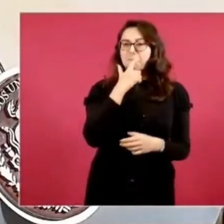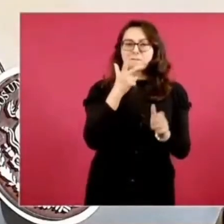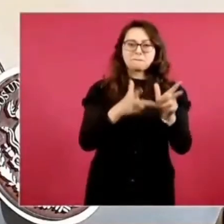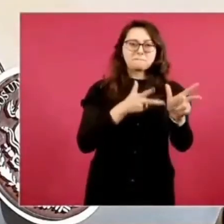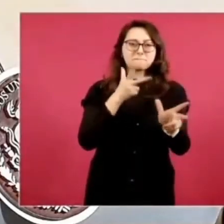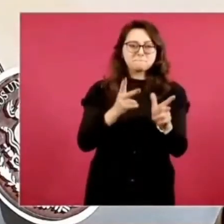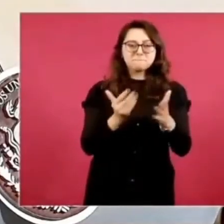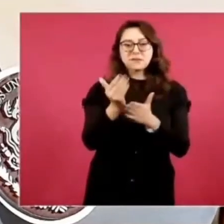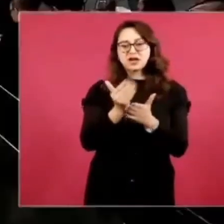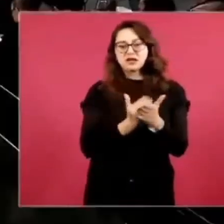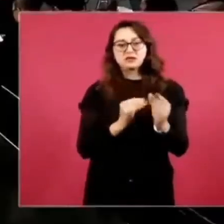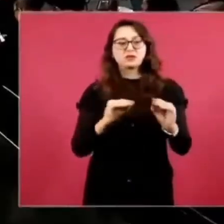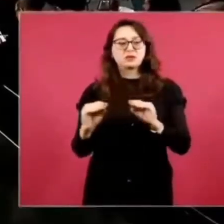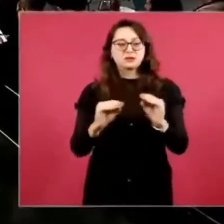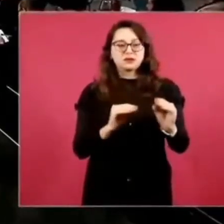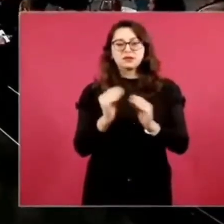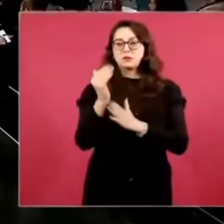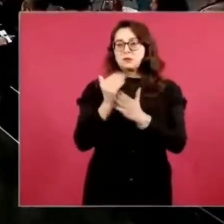fin,